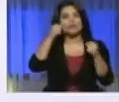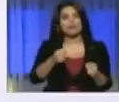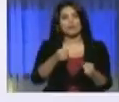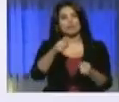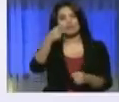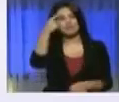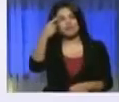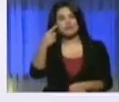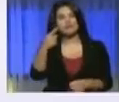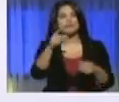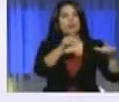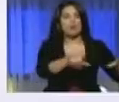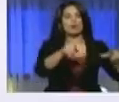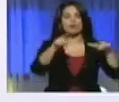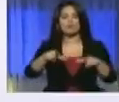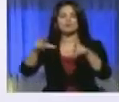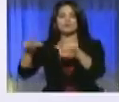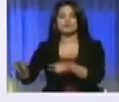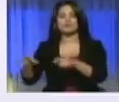Los cuadrantes de seguridad.